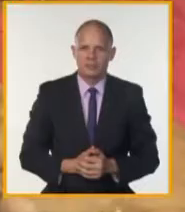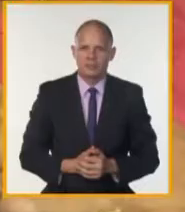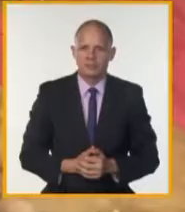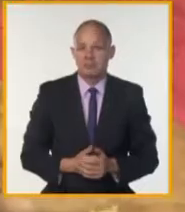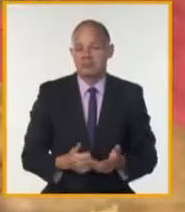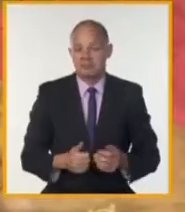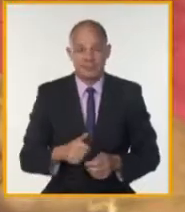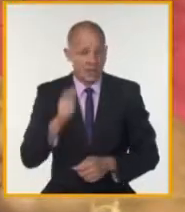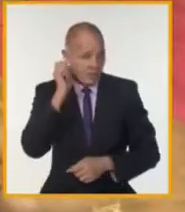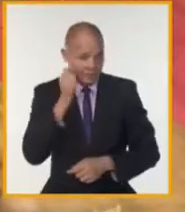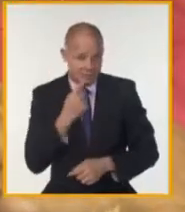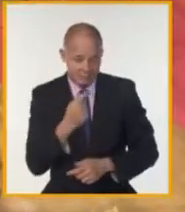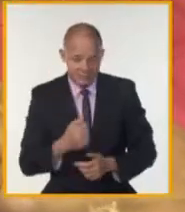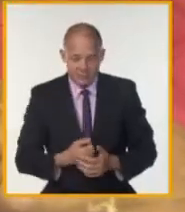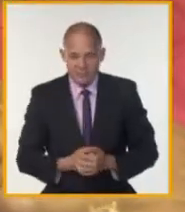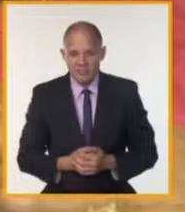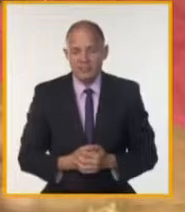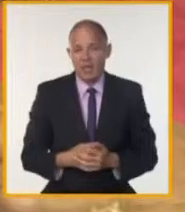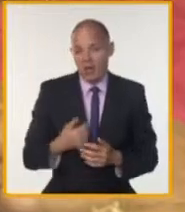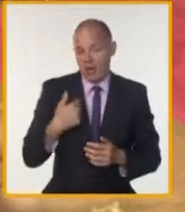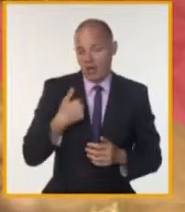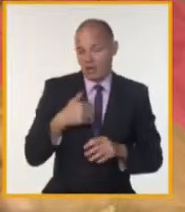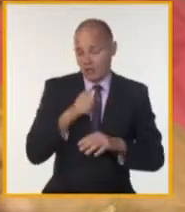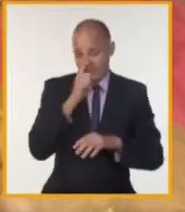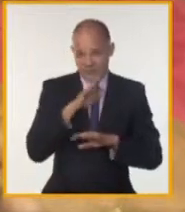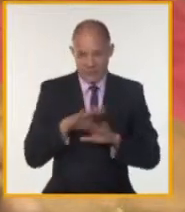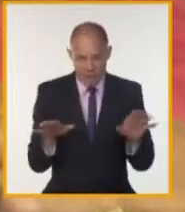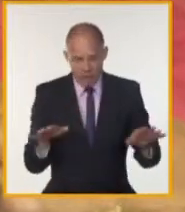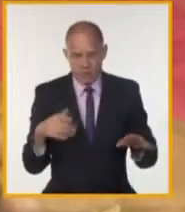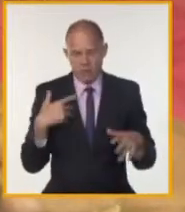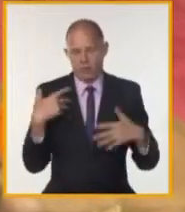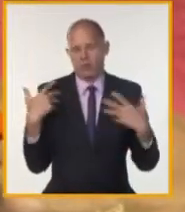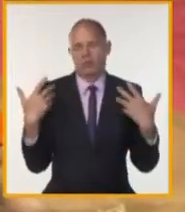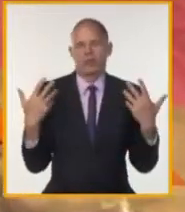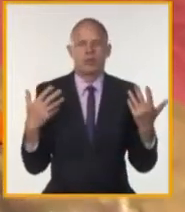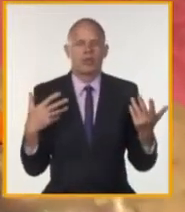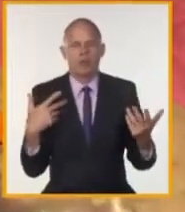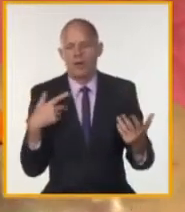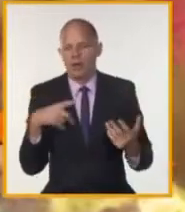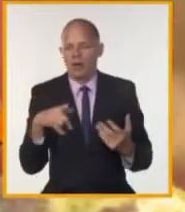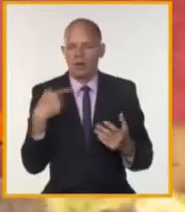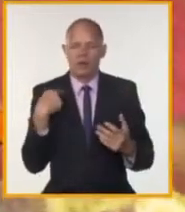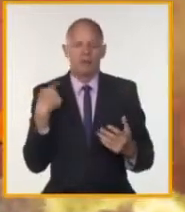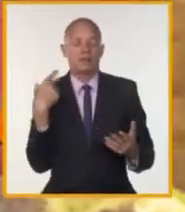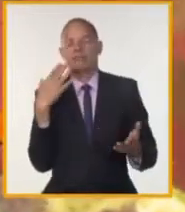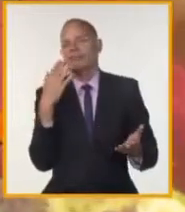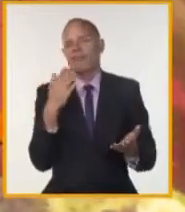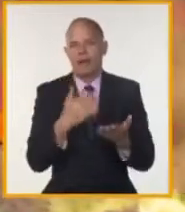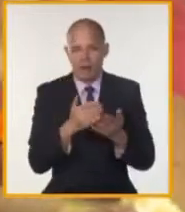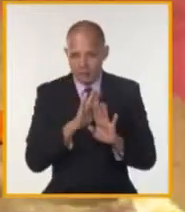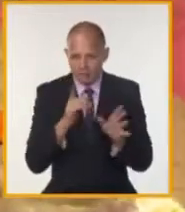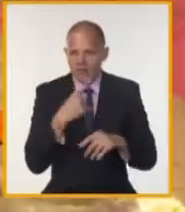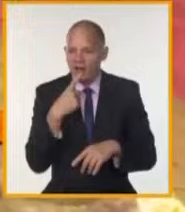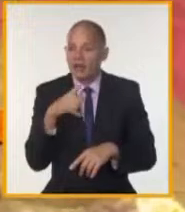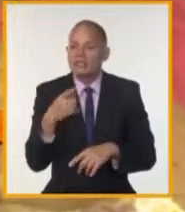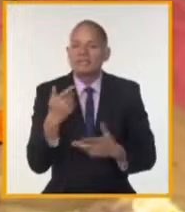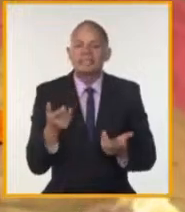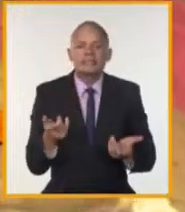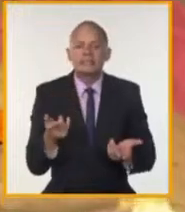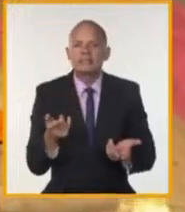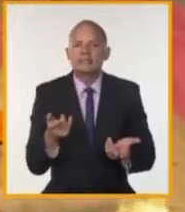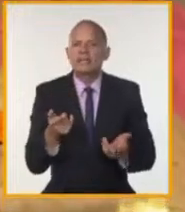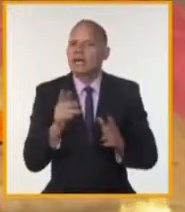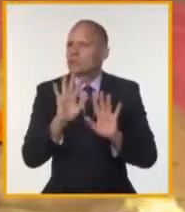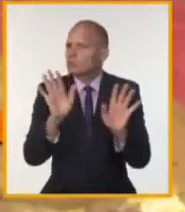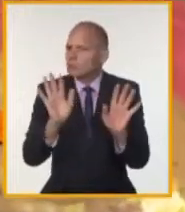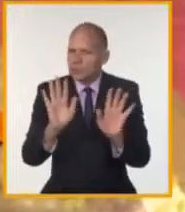yo he salido aquí, que salí un poquito mal, que han llegado a la casa, ellos me han dicho, no, cualquier cosa, mándenme, llámame que yo te